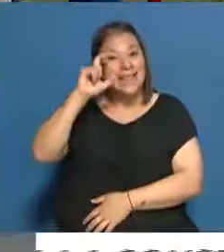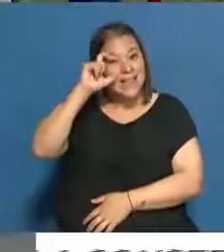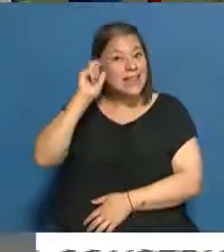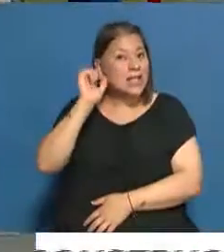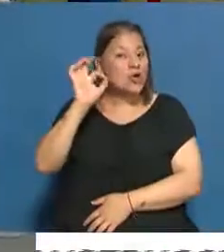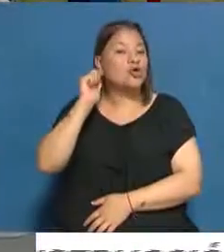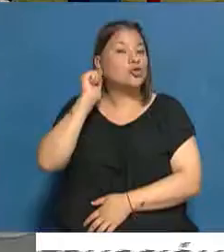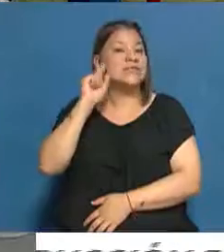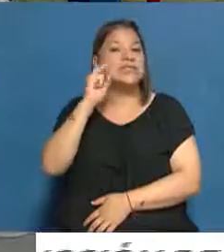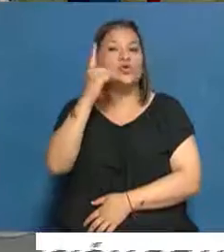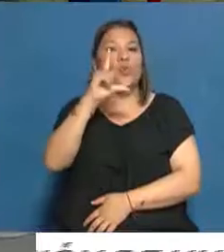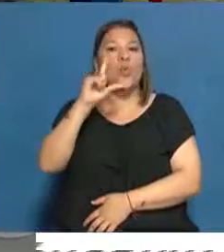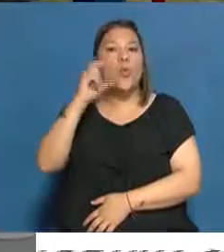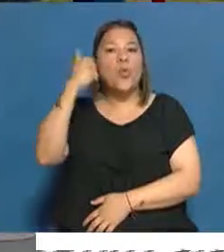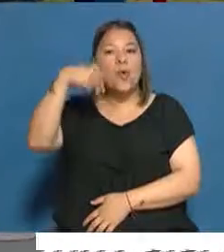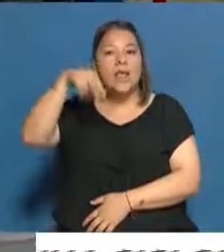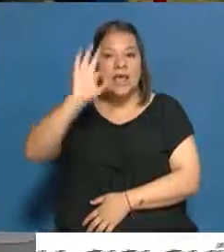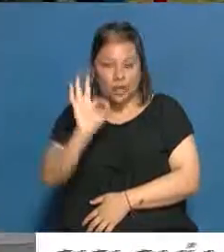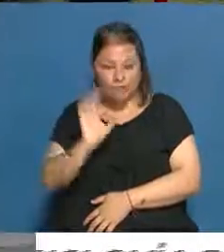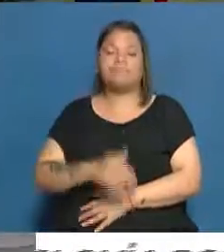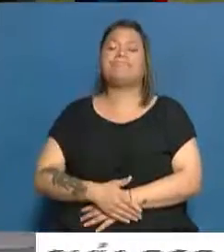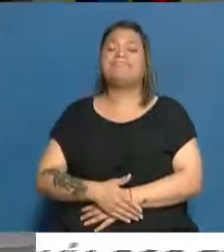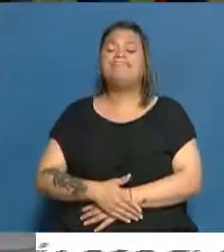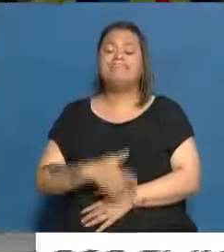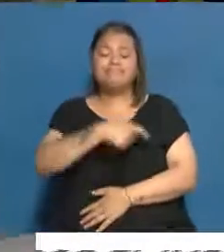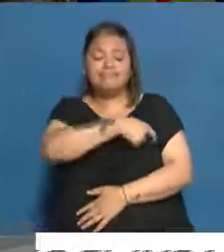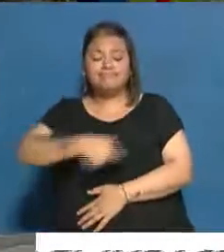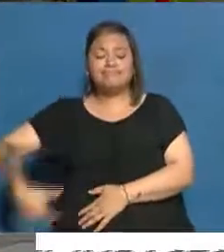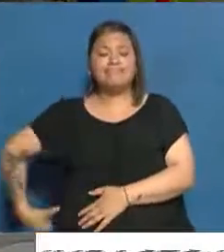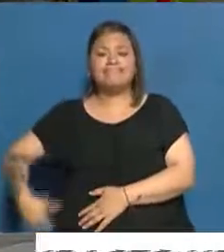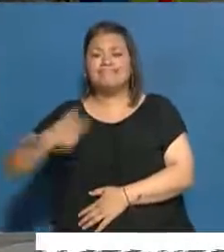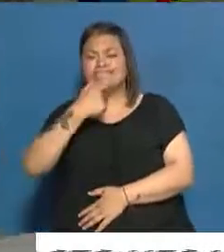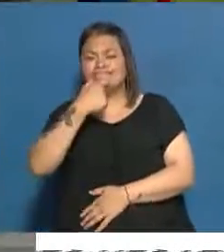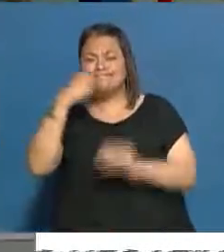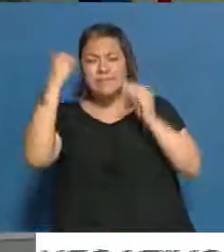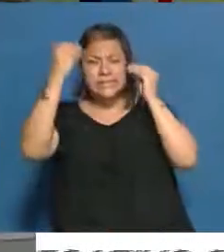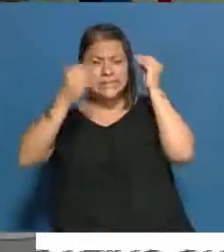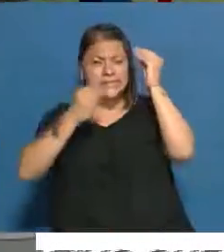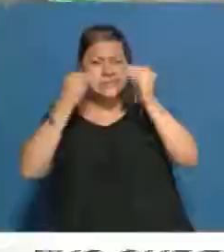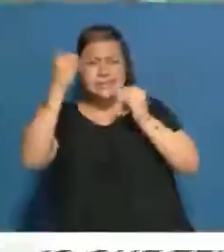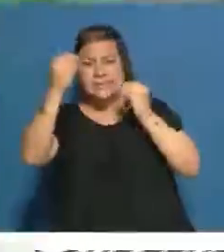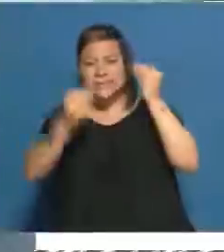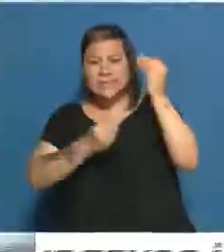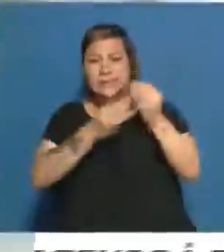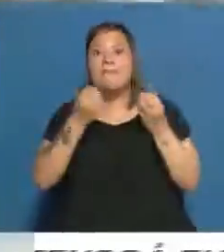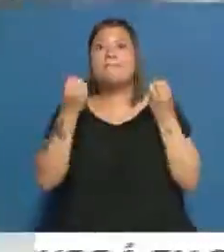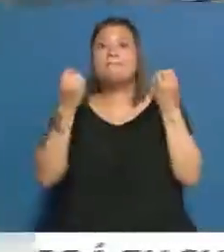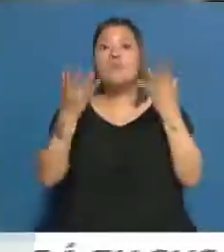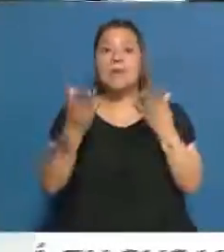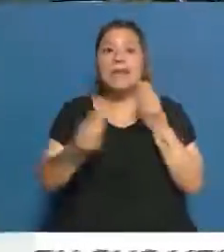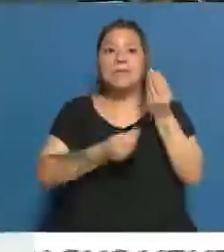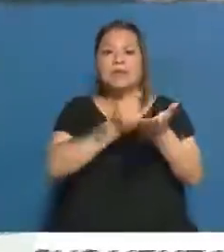nuestros títulos. Hay una preocupación en el gobierno provincial siempre que se habla de transporte, de políticas de transporte, qué es lo que pasa con